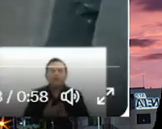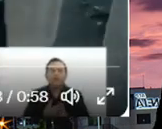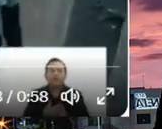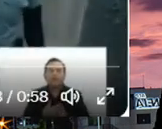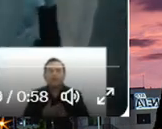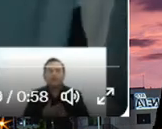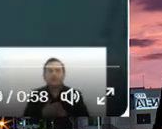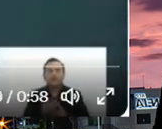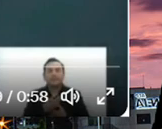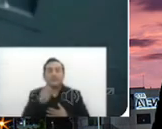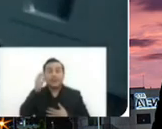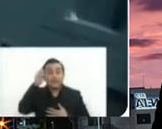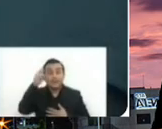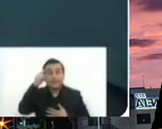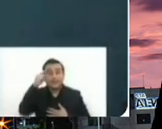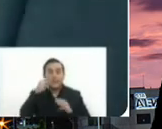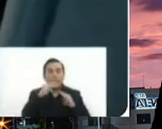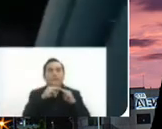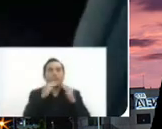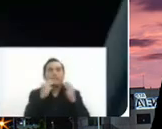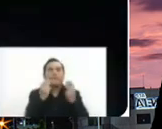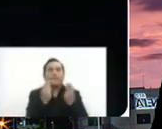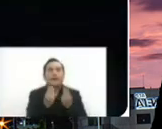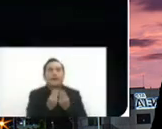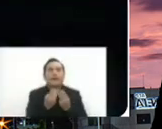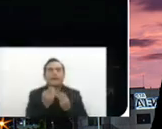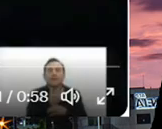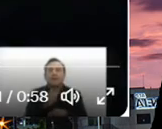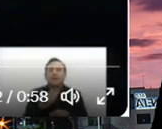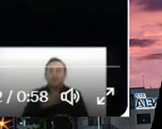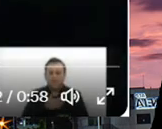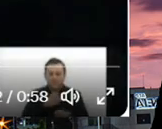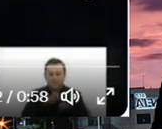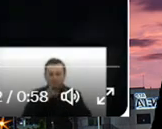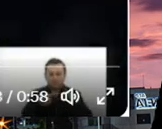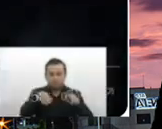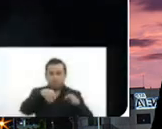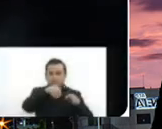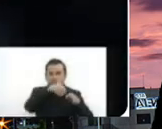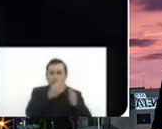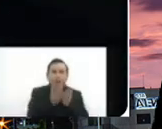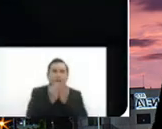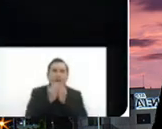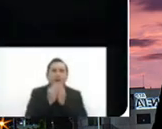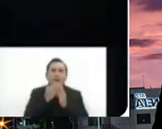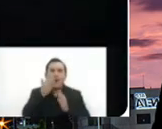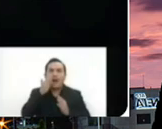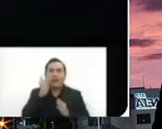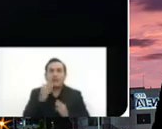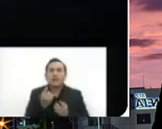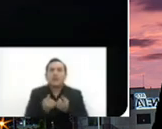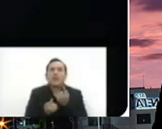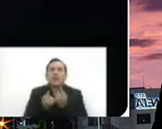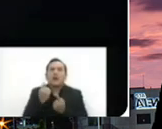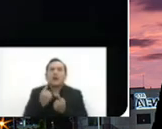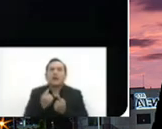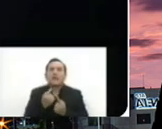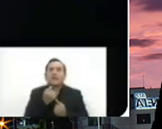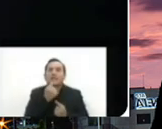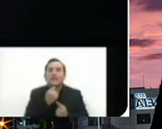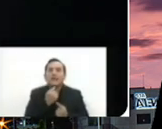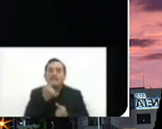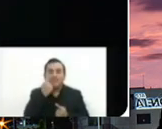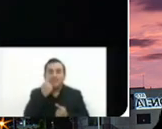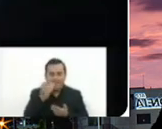esos terroristas, también para asearse, ahí tienen su pila, con su agua y todo. Pero lo único que lo va a acompañar es